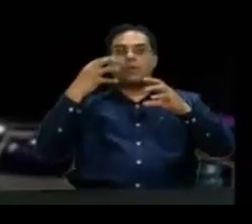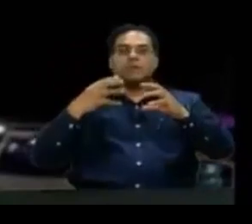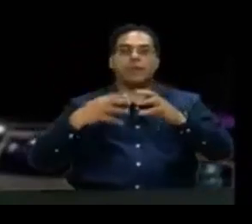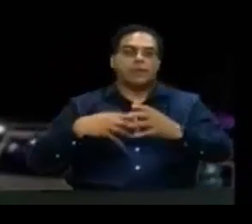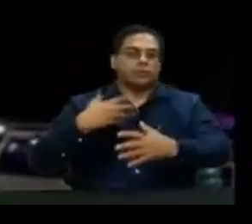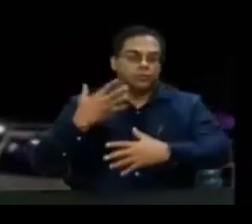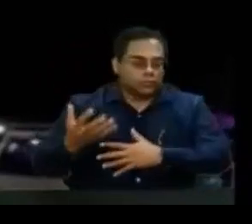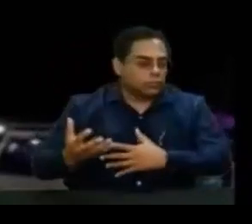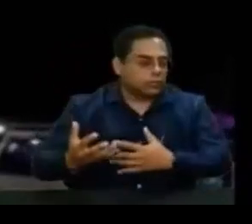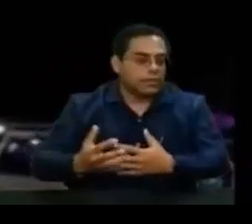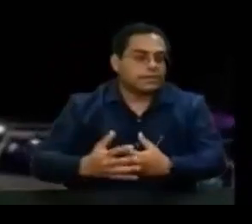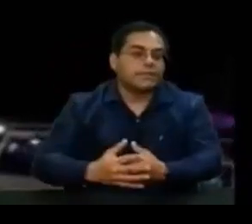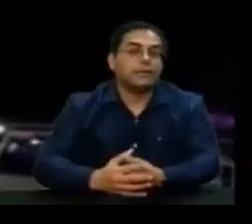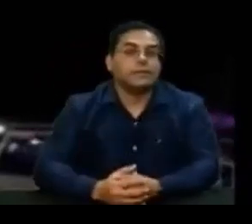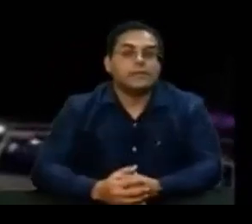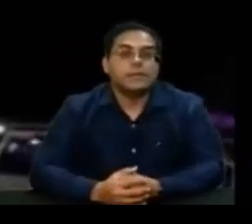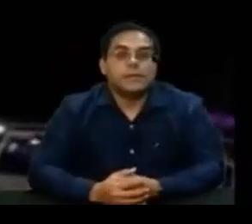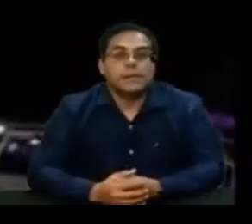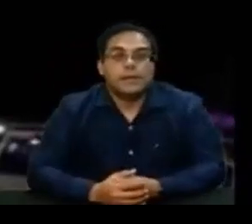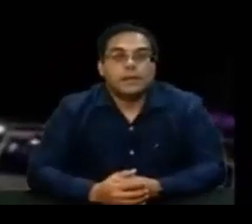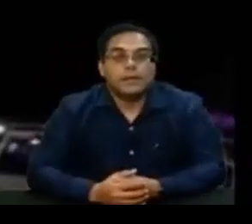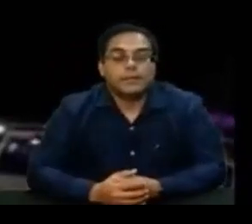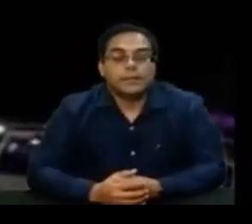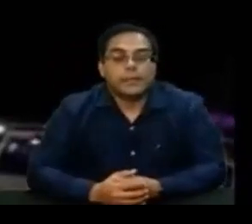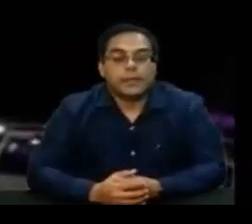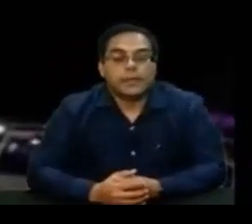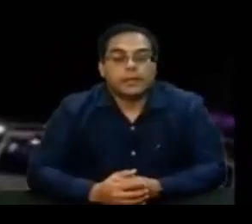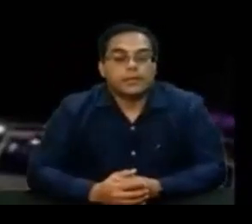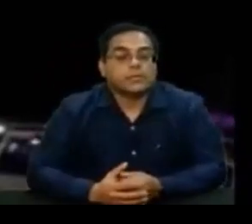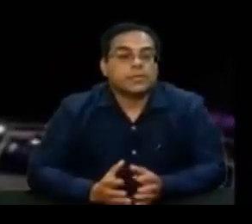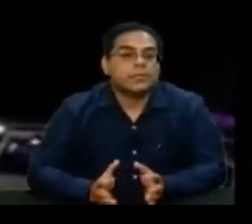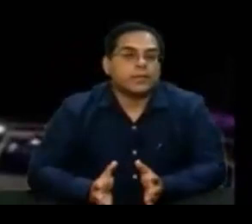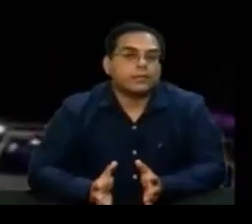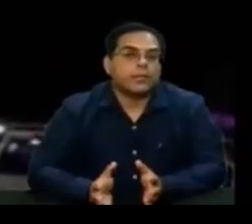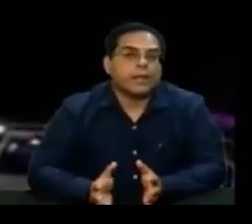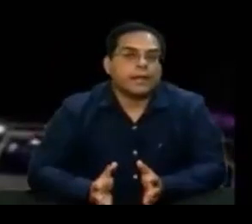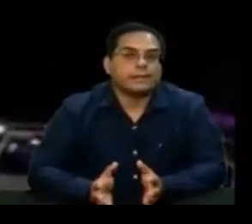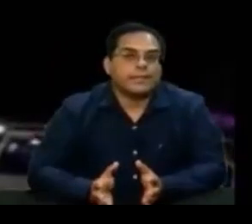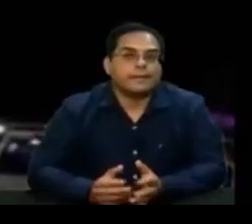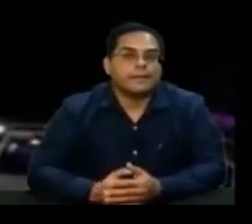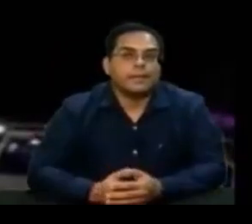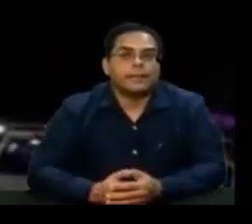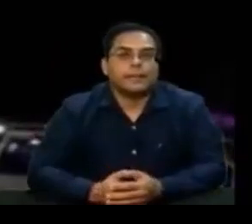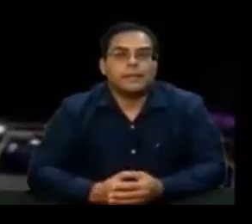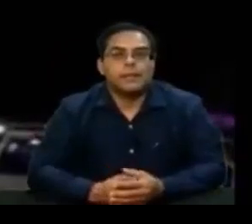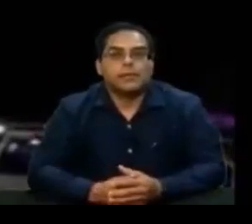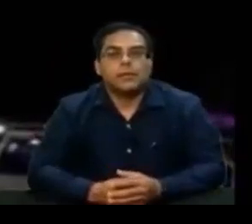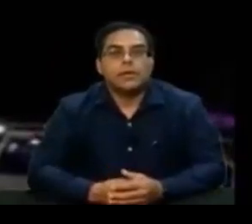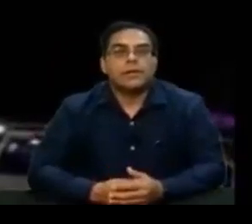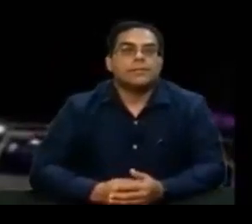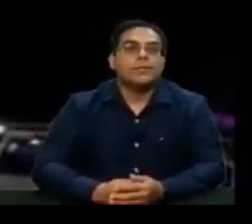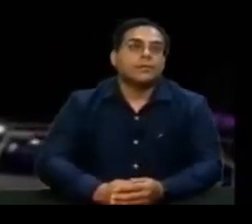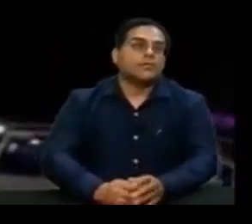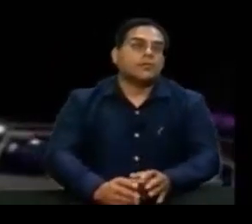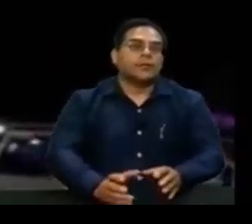poco más pequeño. Son dos entidades diferentes. Y esto se da por la atrofia de la grasa, básicamente, ¿no?